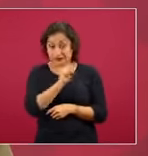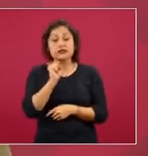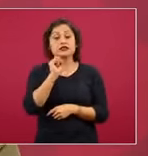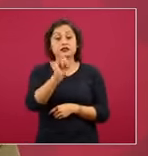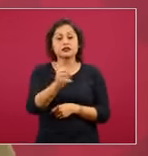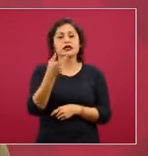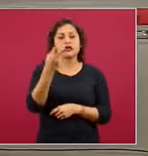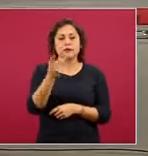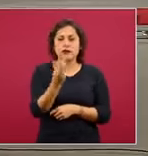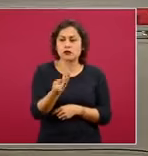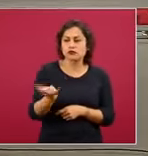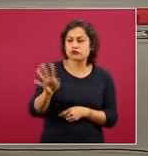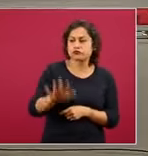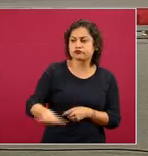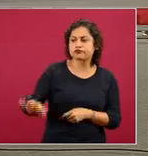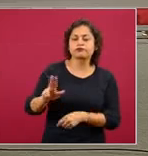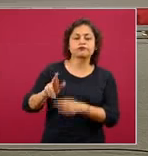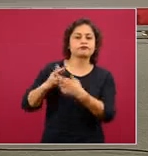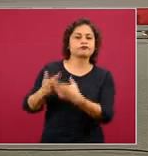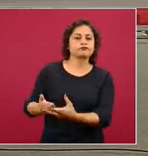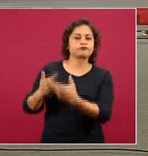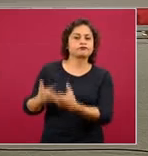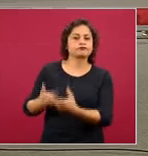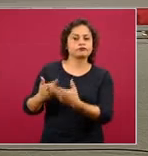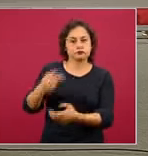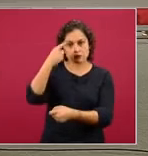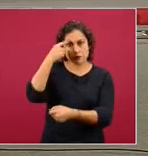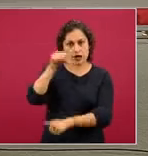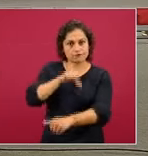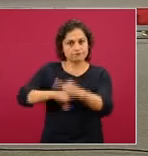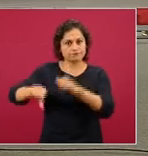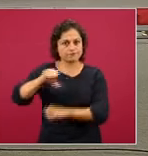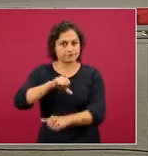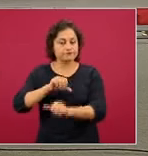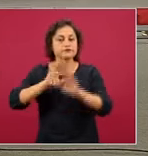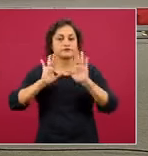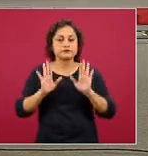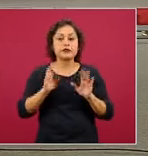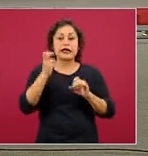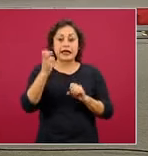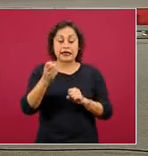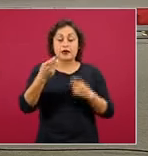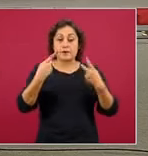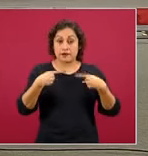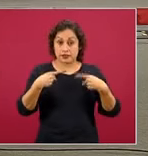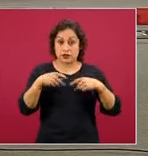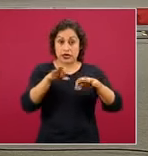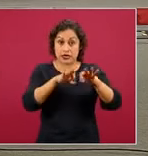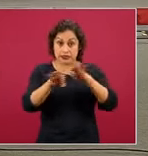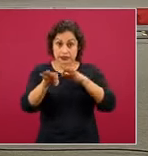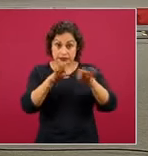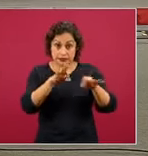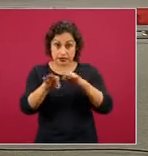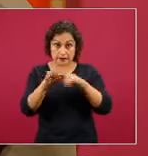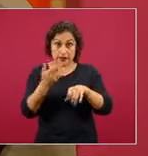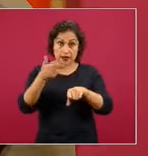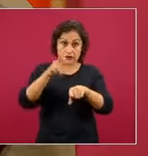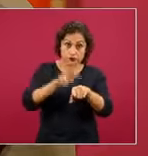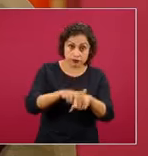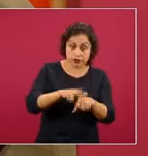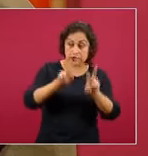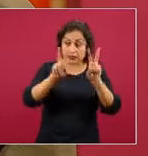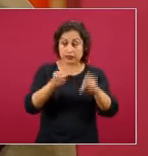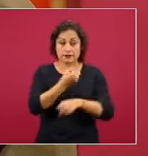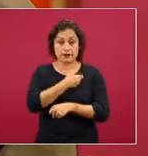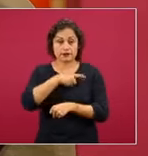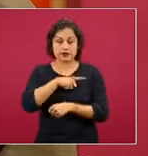de personas que pueden ir cubriendo. Esto claramente el personal de salud al que estamos profundamente agradecidos, pues